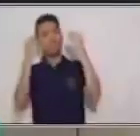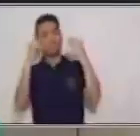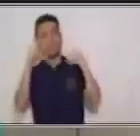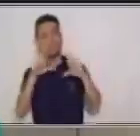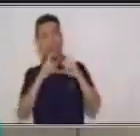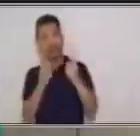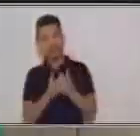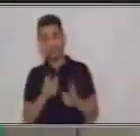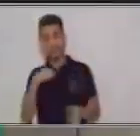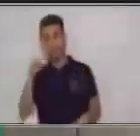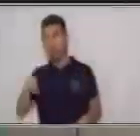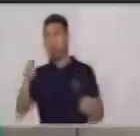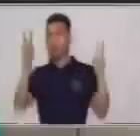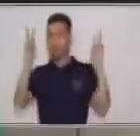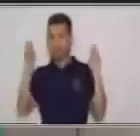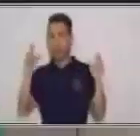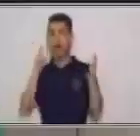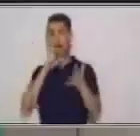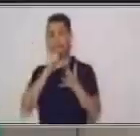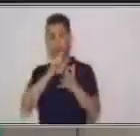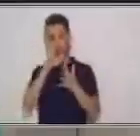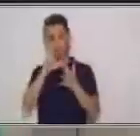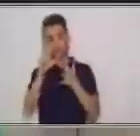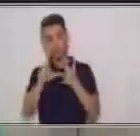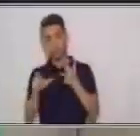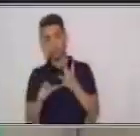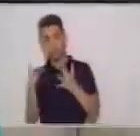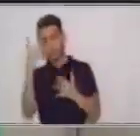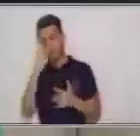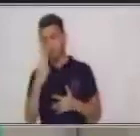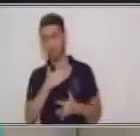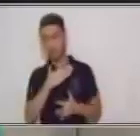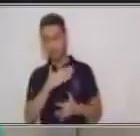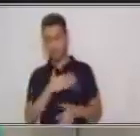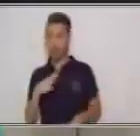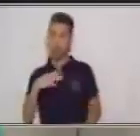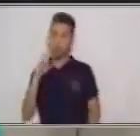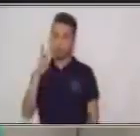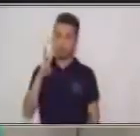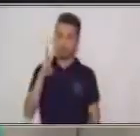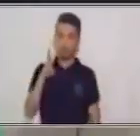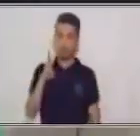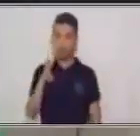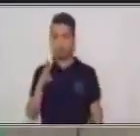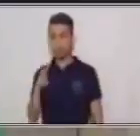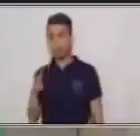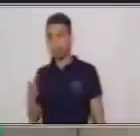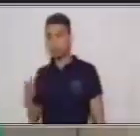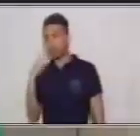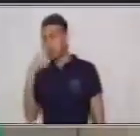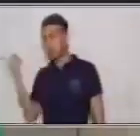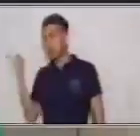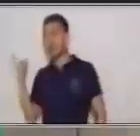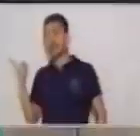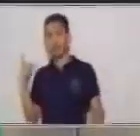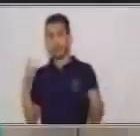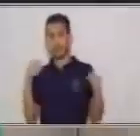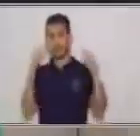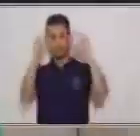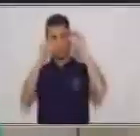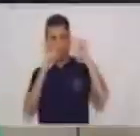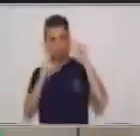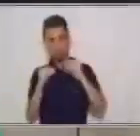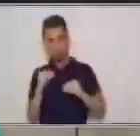Hoy aprendimos sobre la clasificación de los sustantivos, que hay 3, por su estructura, por su significado y por